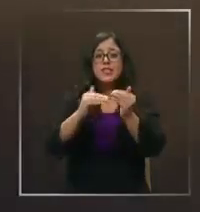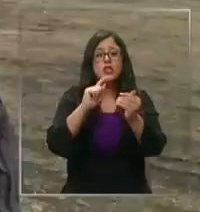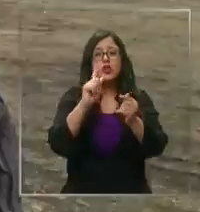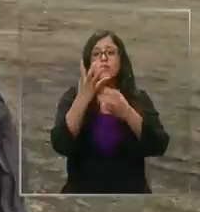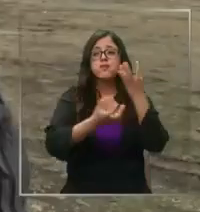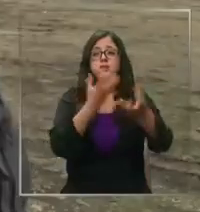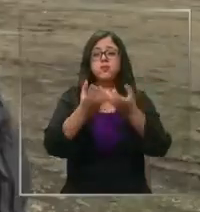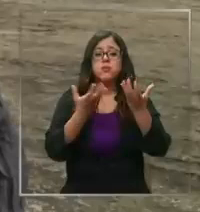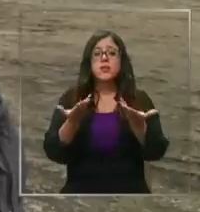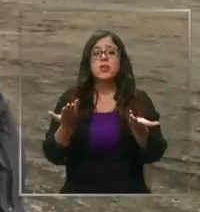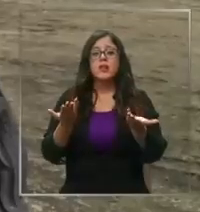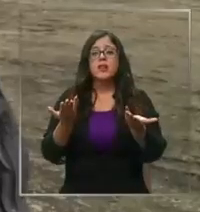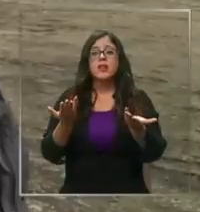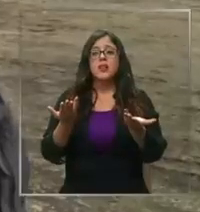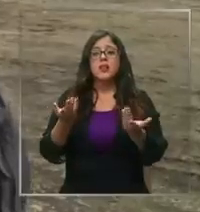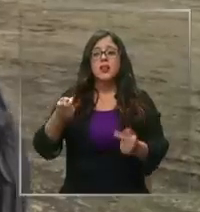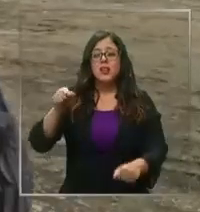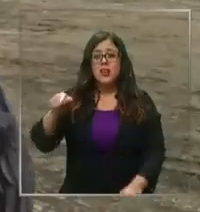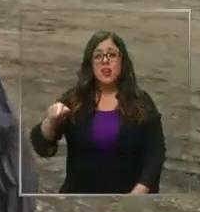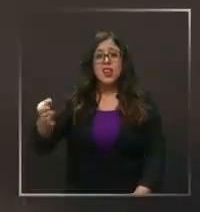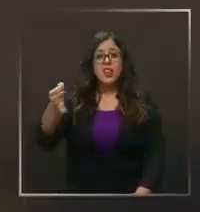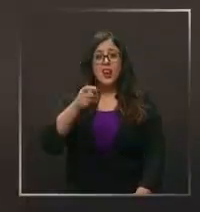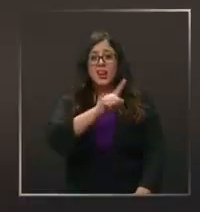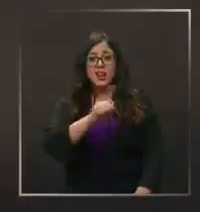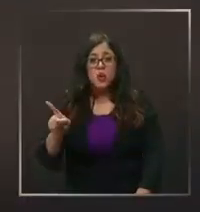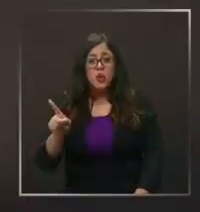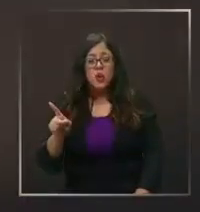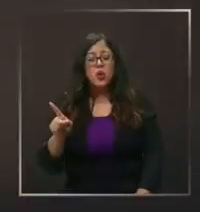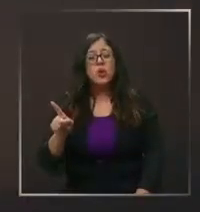y de apoyar a sus vecinos, la verdad que nos ha llamado mucho la atención.